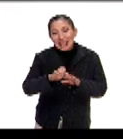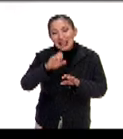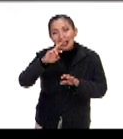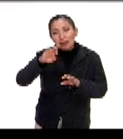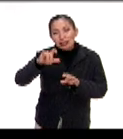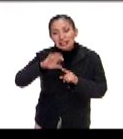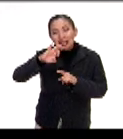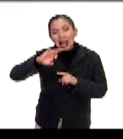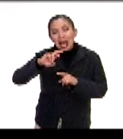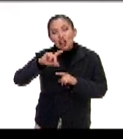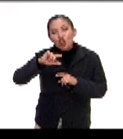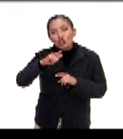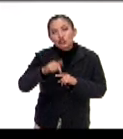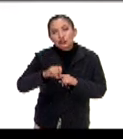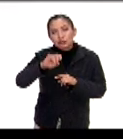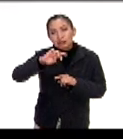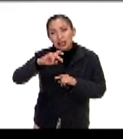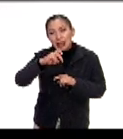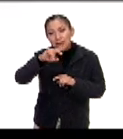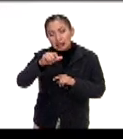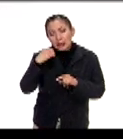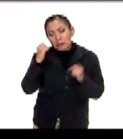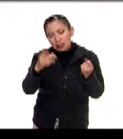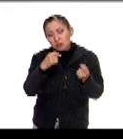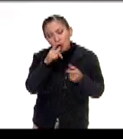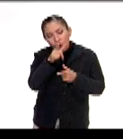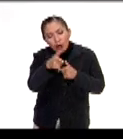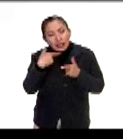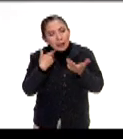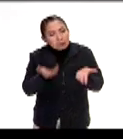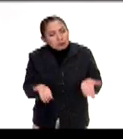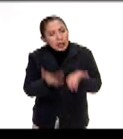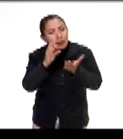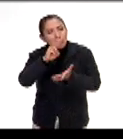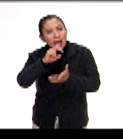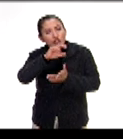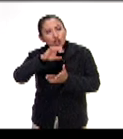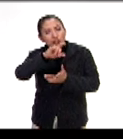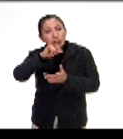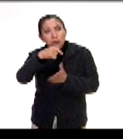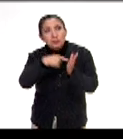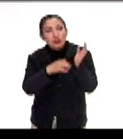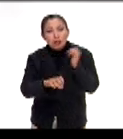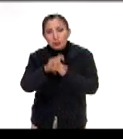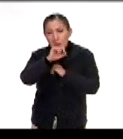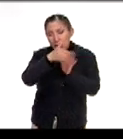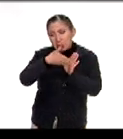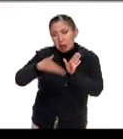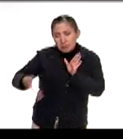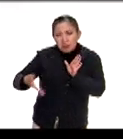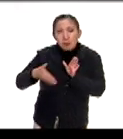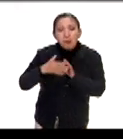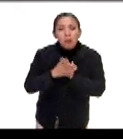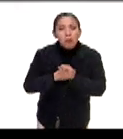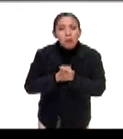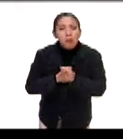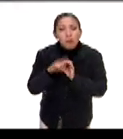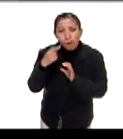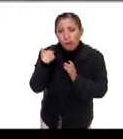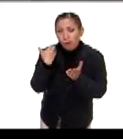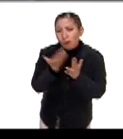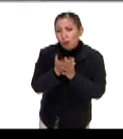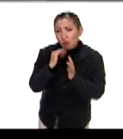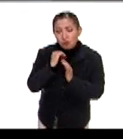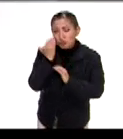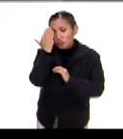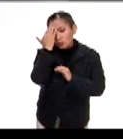también Carlos Chávez, que provienen un poco de ese espíritu que impulsa Vasconcelos en los años 20. Pero una parte que yo